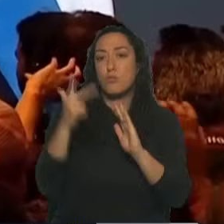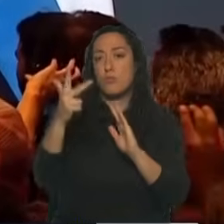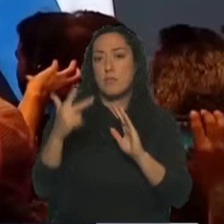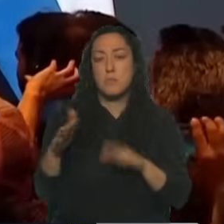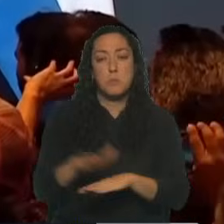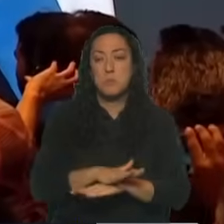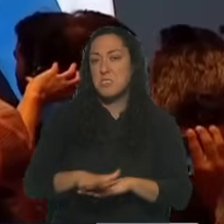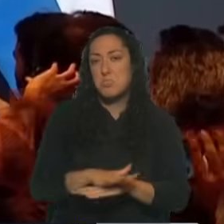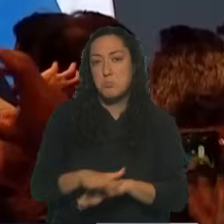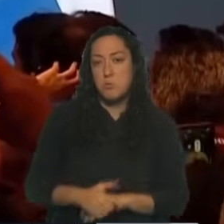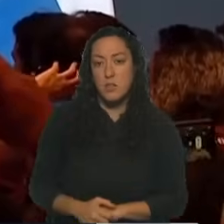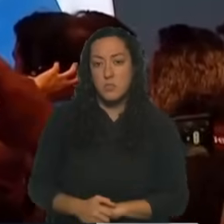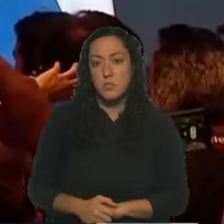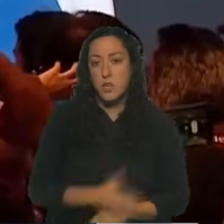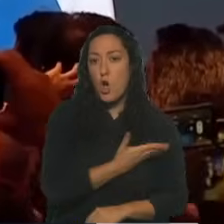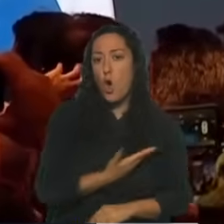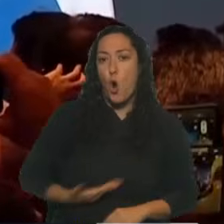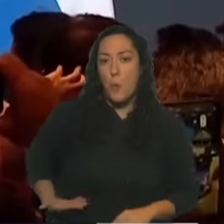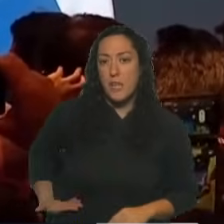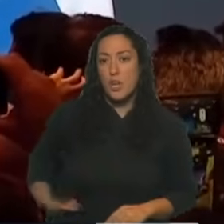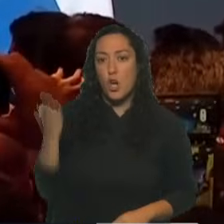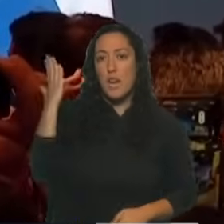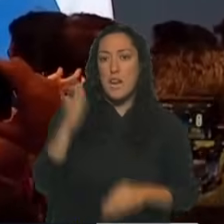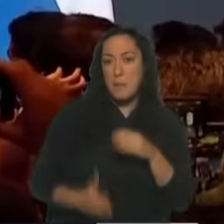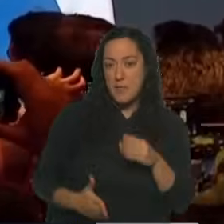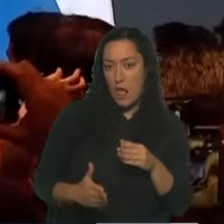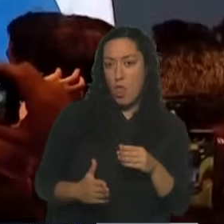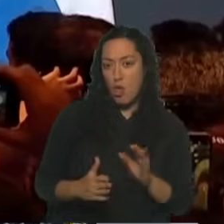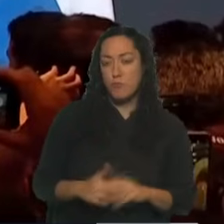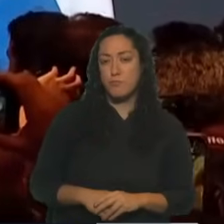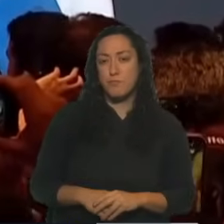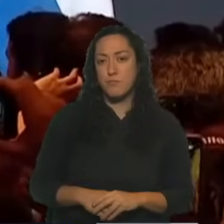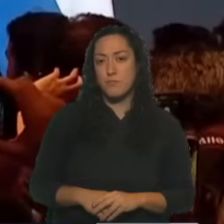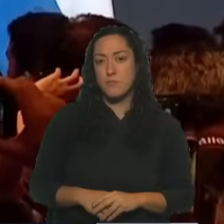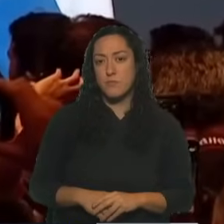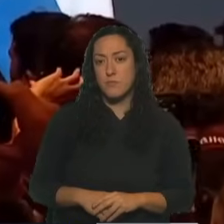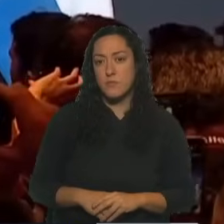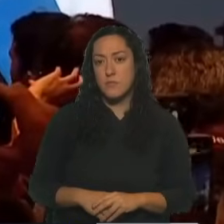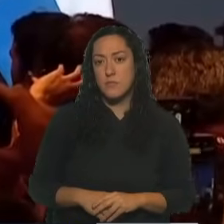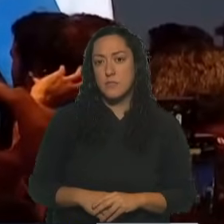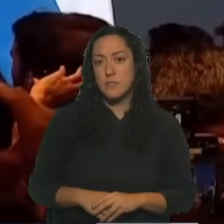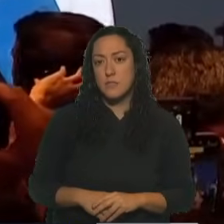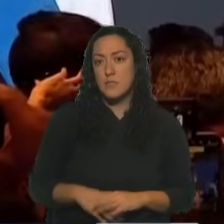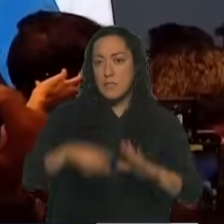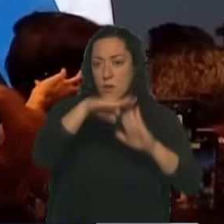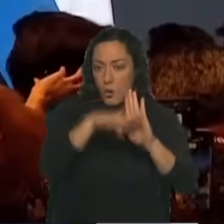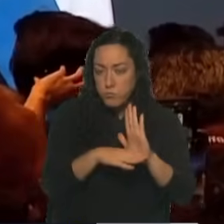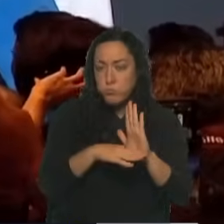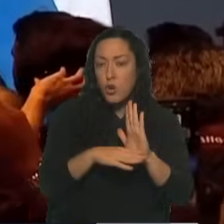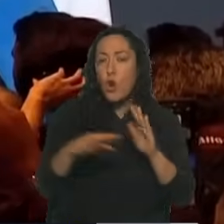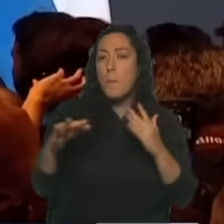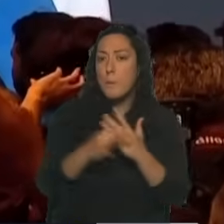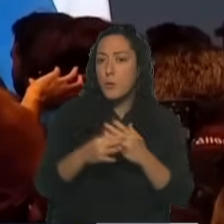simples. Un gobierno limitado, y quiero que quede claro esto, que cumple a rajatabla con sus